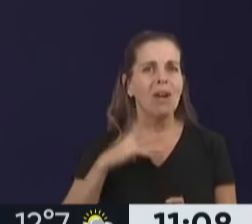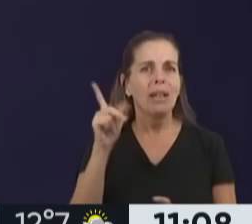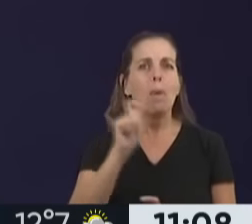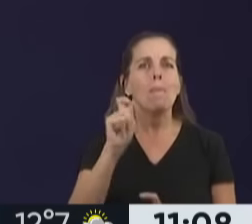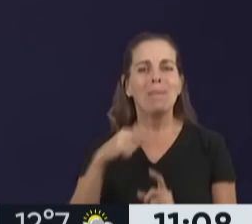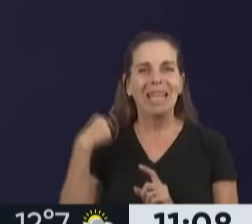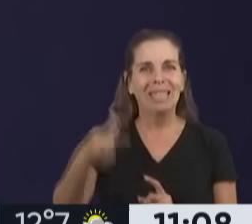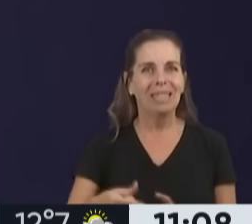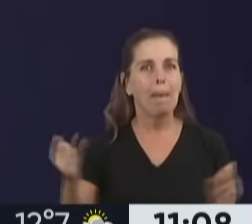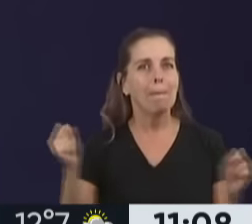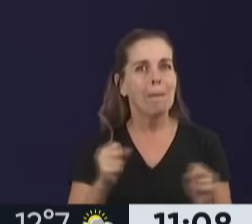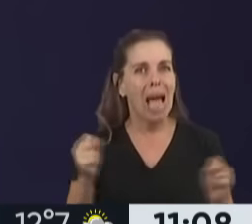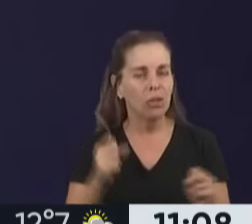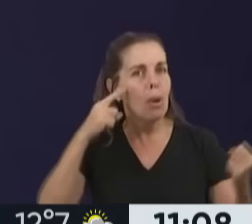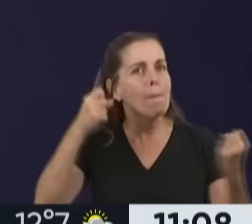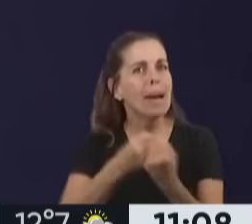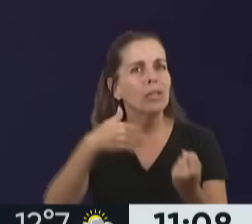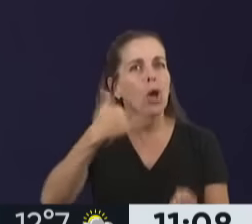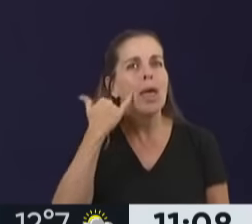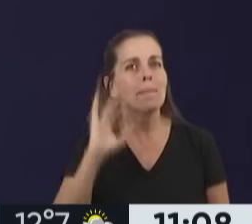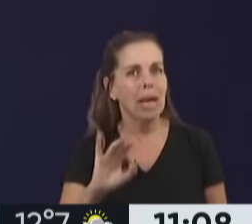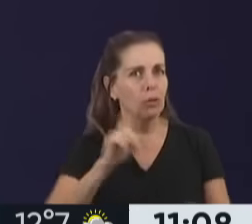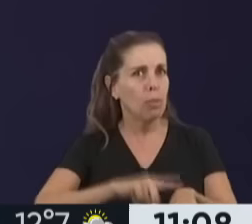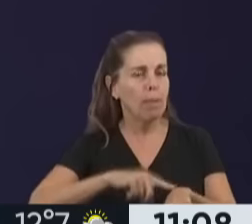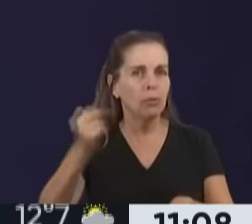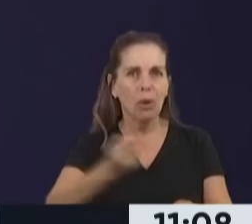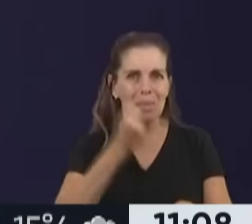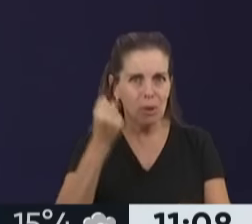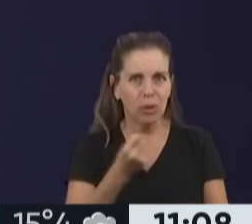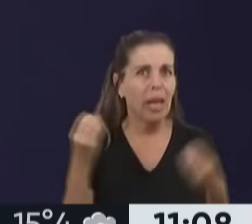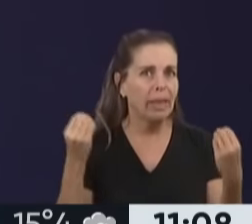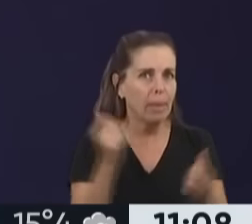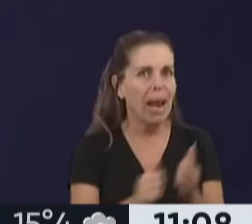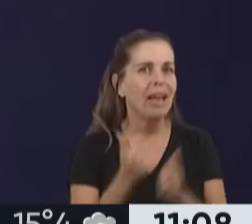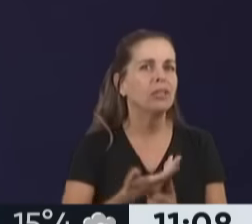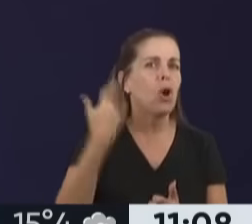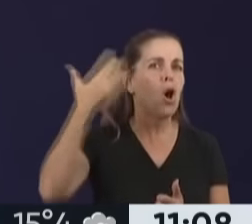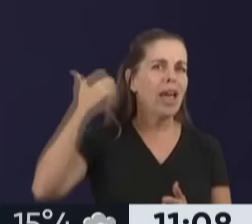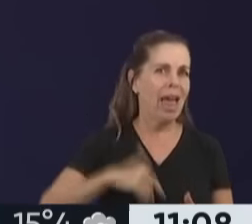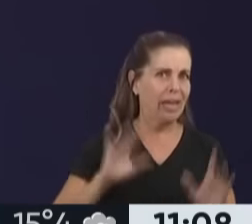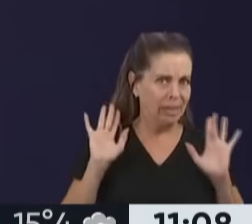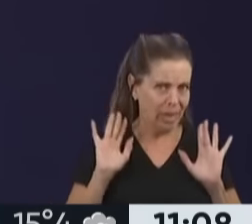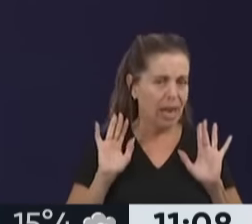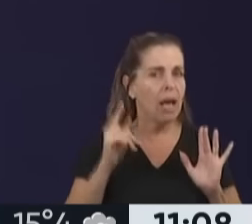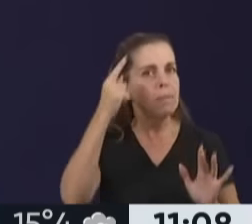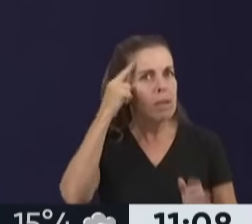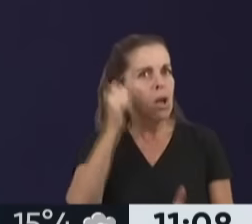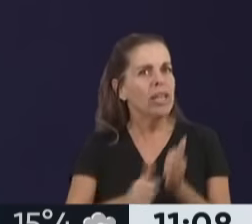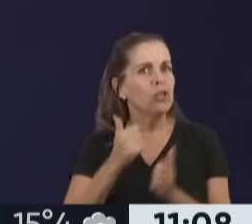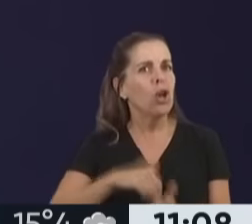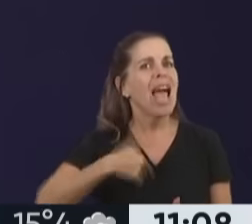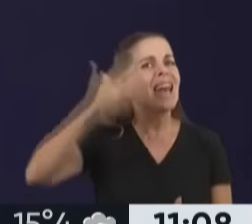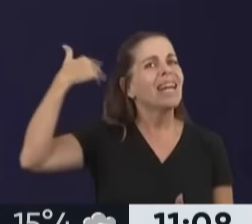estamos ante un momento bisagra en nuestra historia y los libros de historia recordarán A quienes dieron un paso al frente para